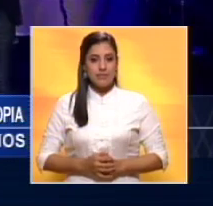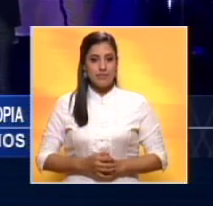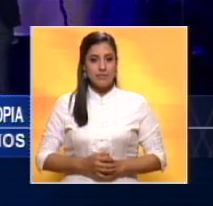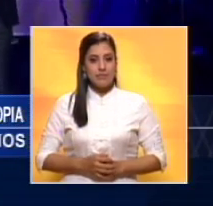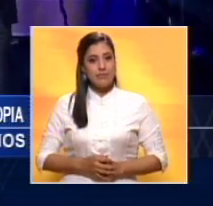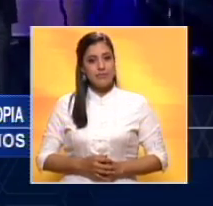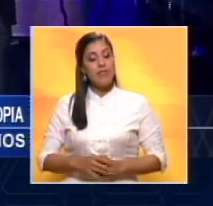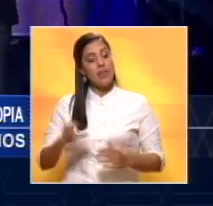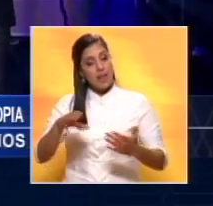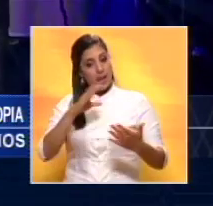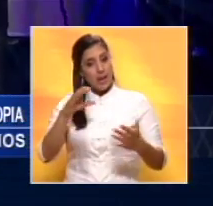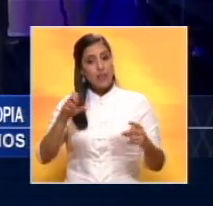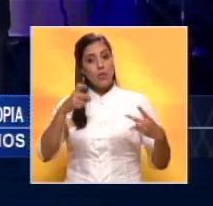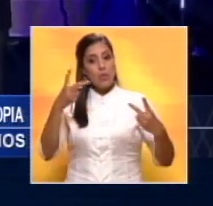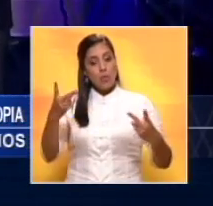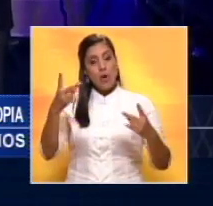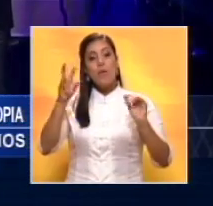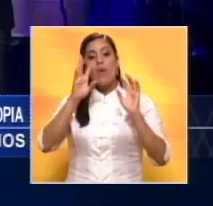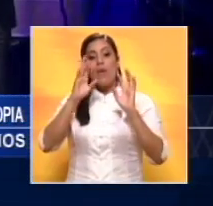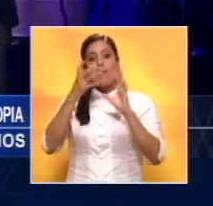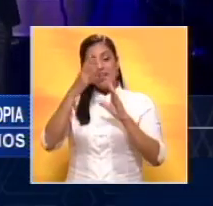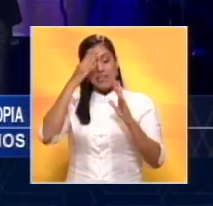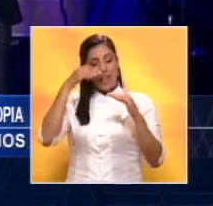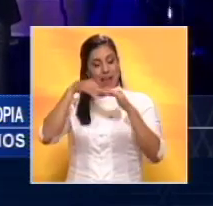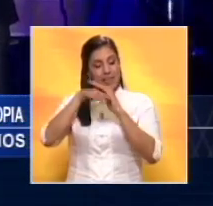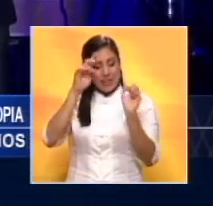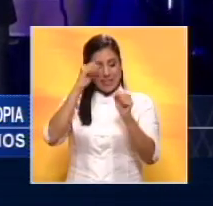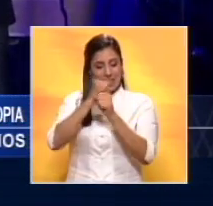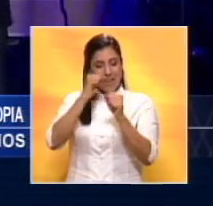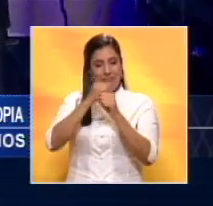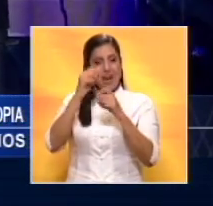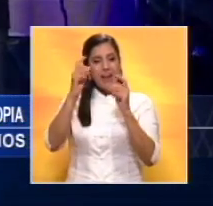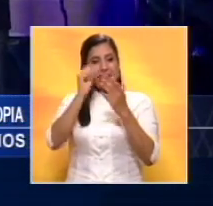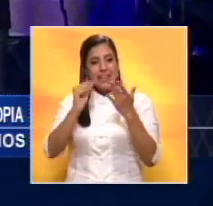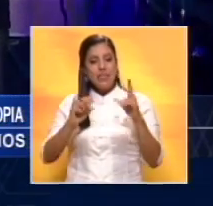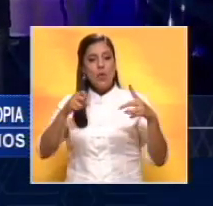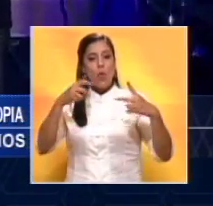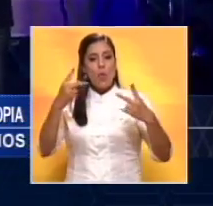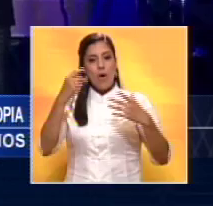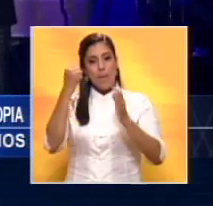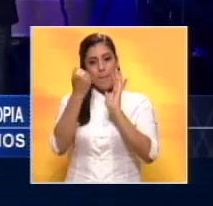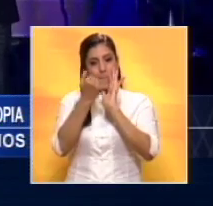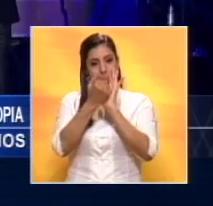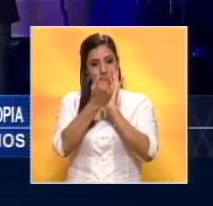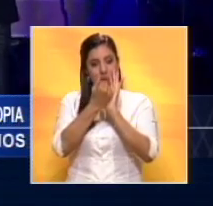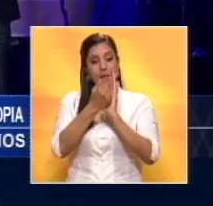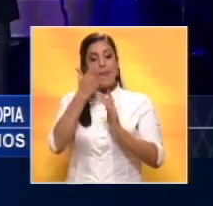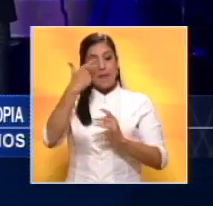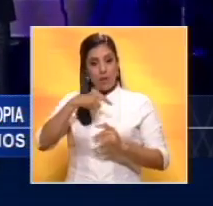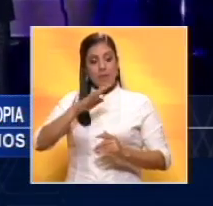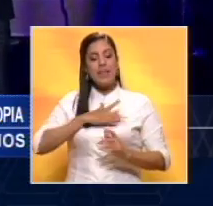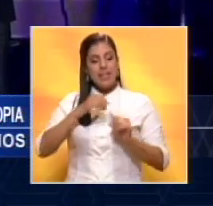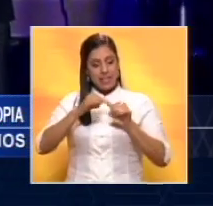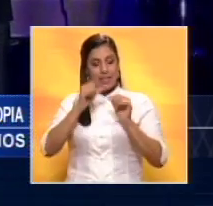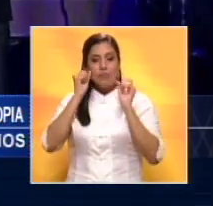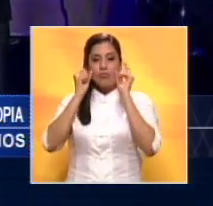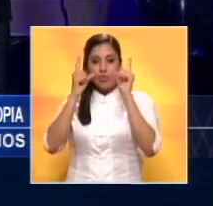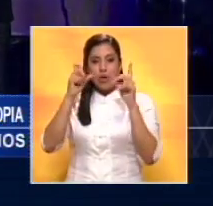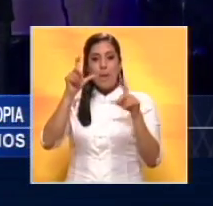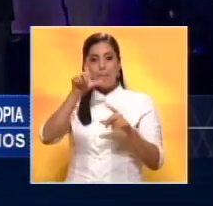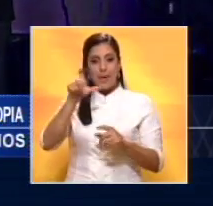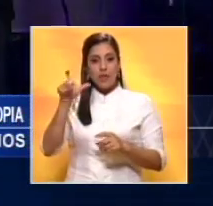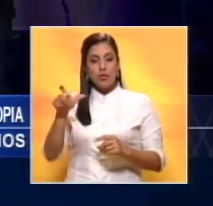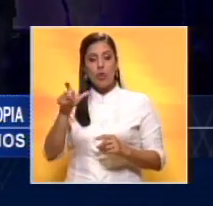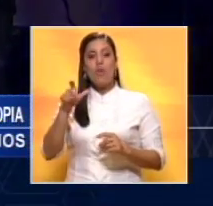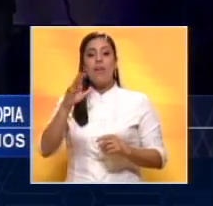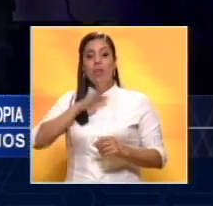derramando troncos. El cantante se encuentra inmerso de cabeza en el proceso creativo y de producción de su marca. Dance quiere seguir sorprendiendo a sus